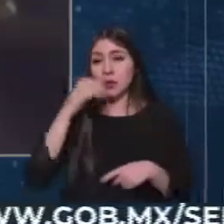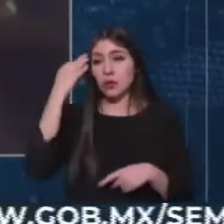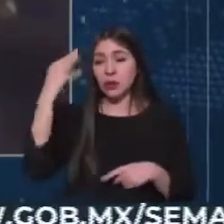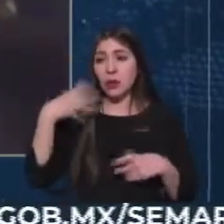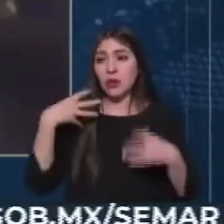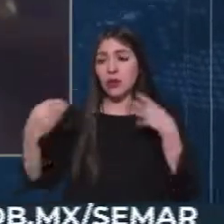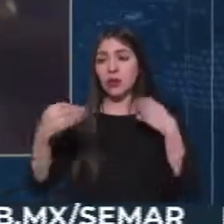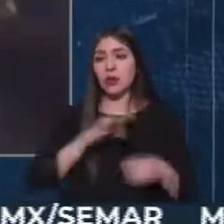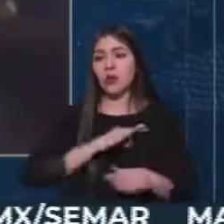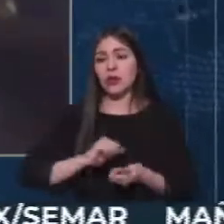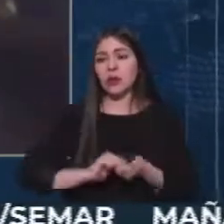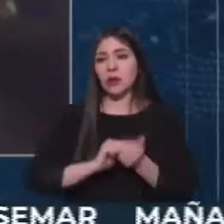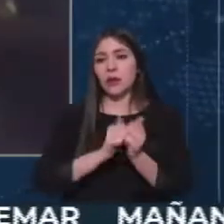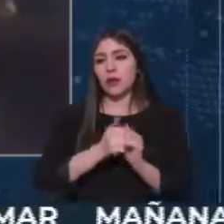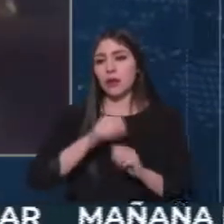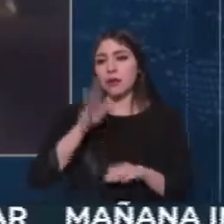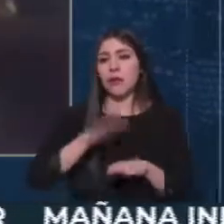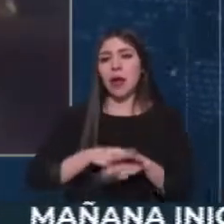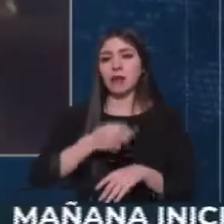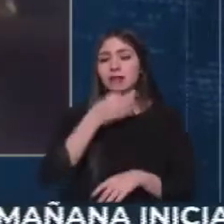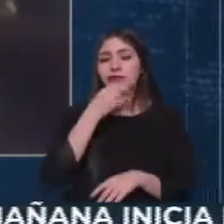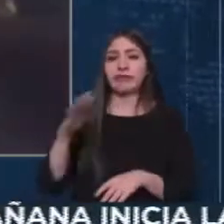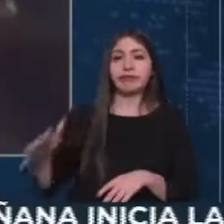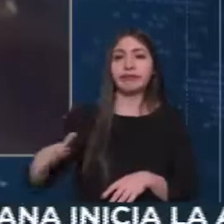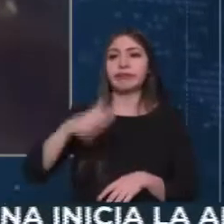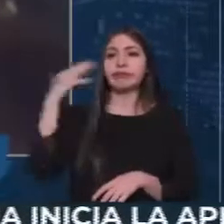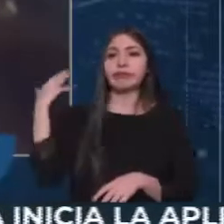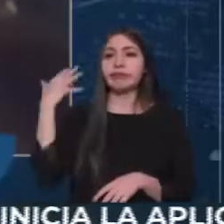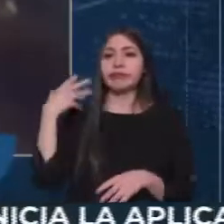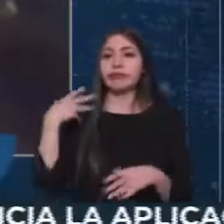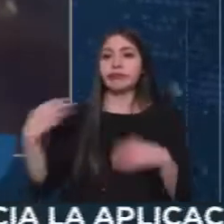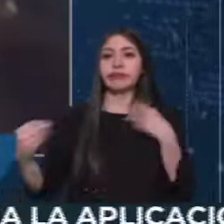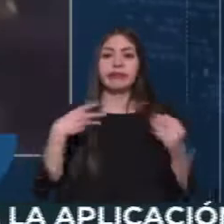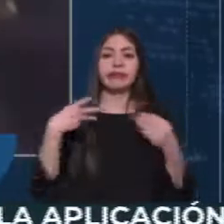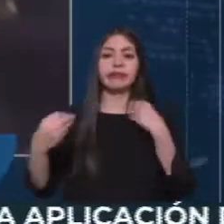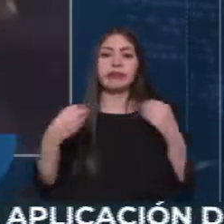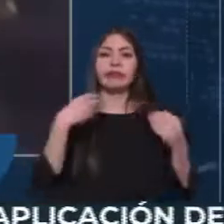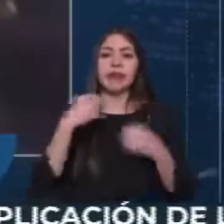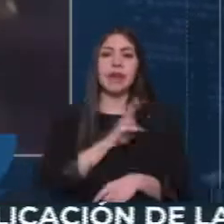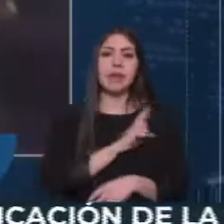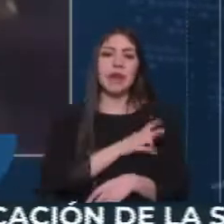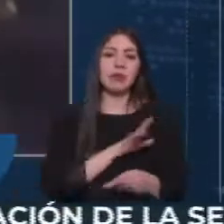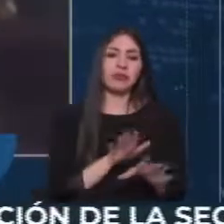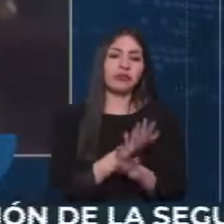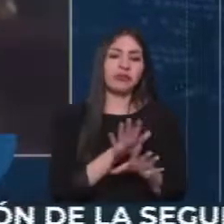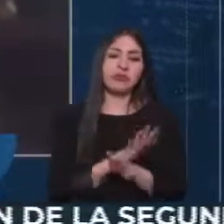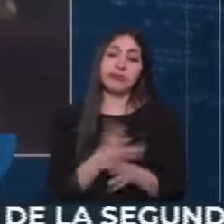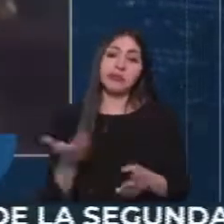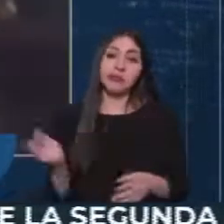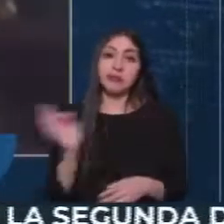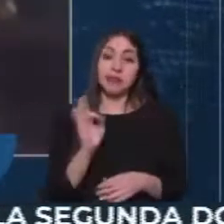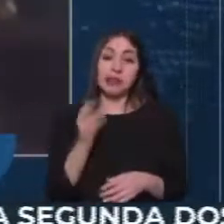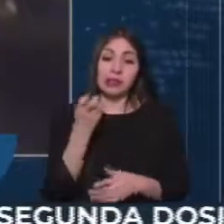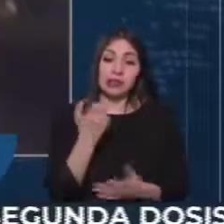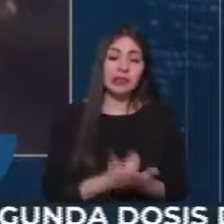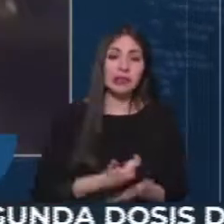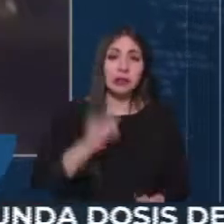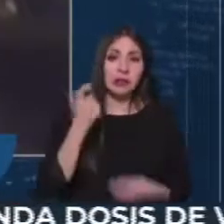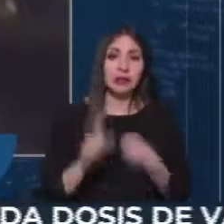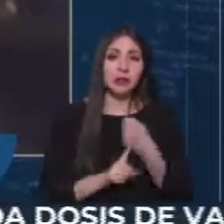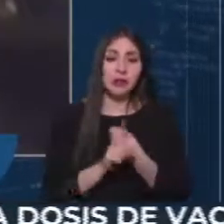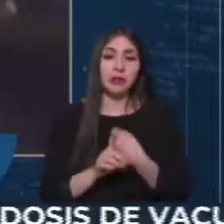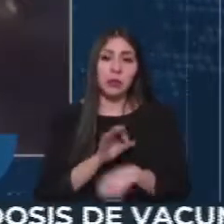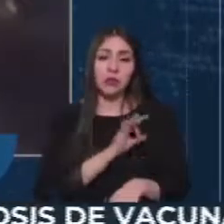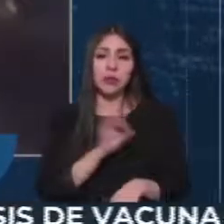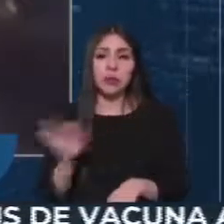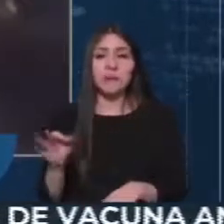eso incrementa la velocidad de mutación del virus. Claro. Entonces ese sí puede ser un problema grave, y pues que